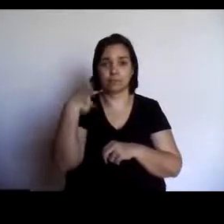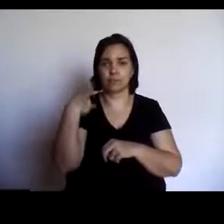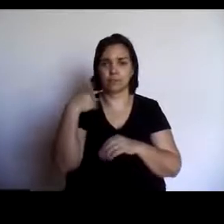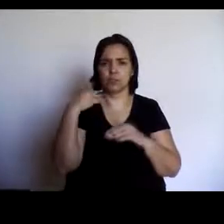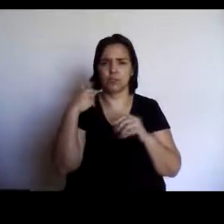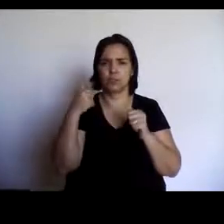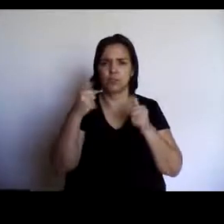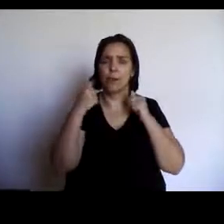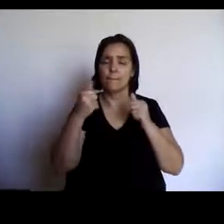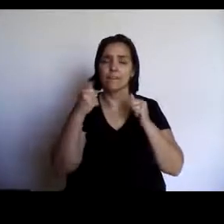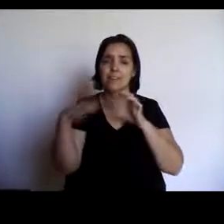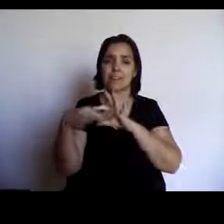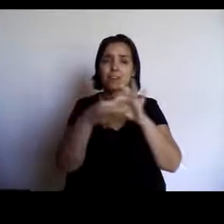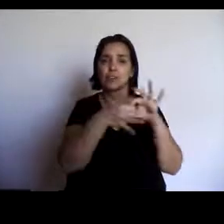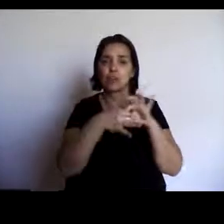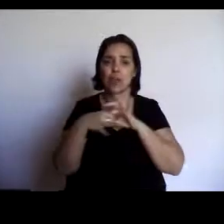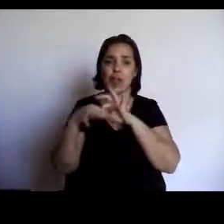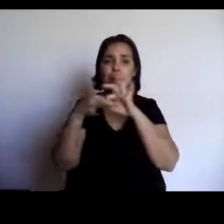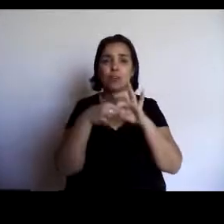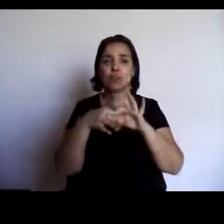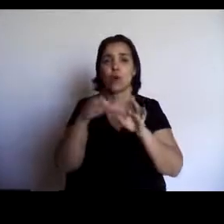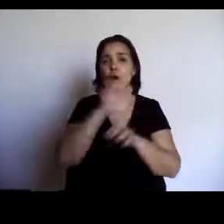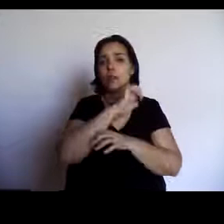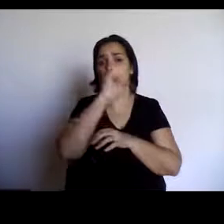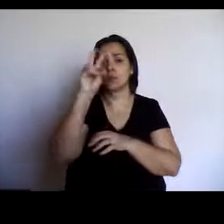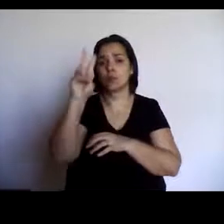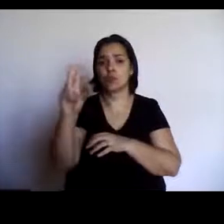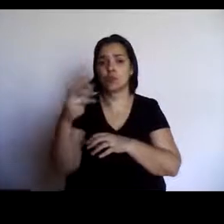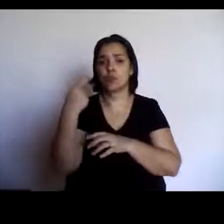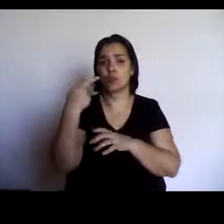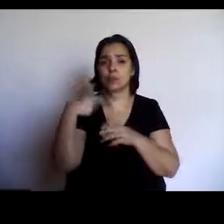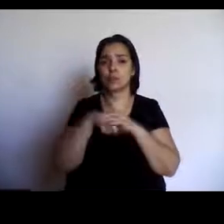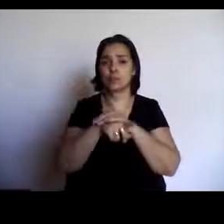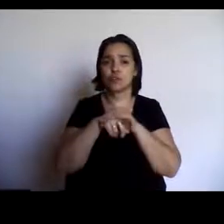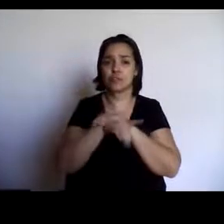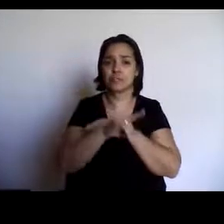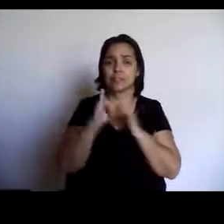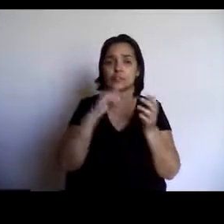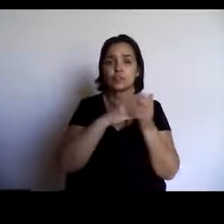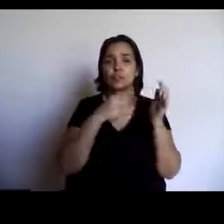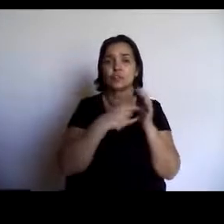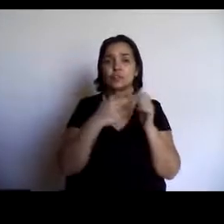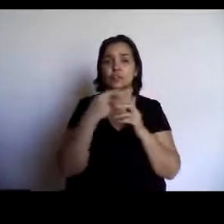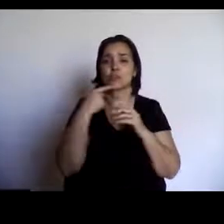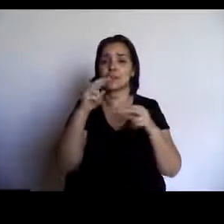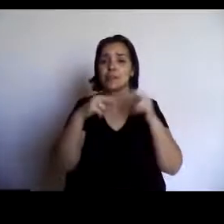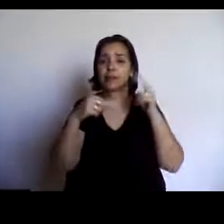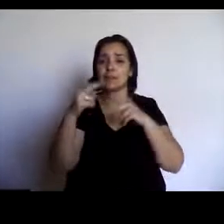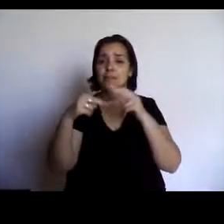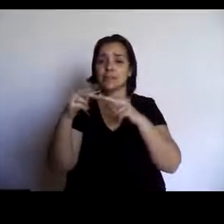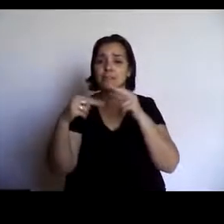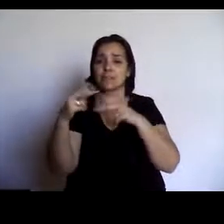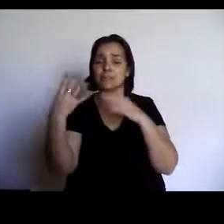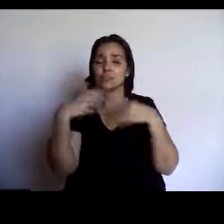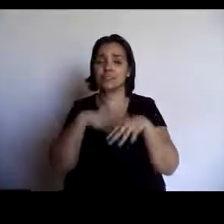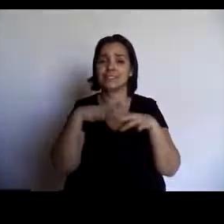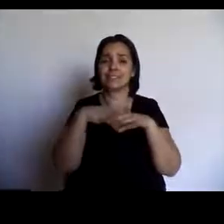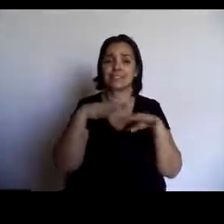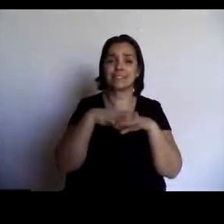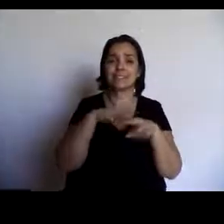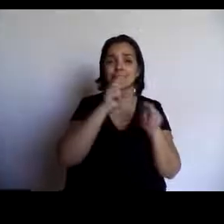fuertes vínculos con la Unión Europea a través del desarrollo de proyectos, la construcción de redes internacionales